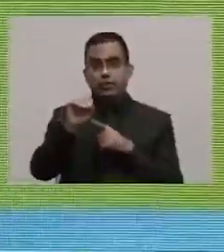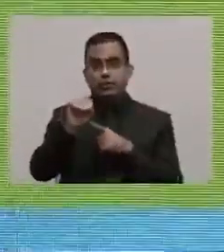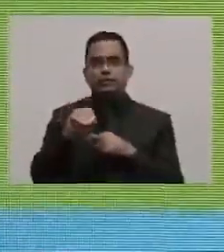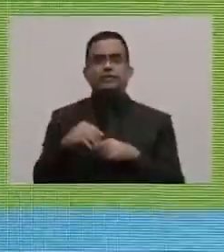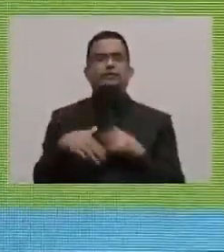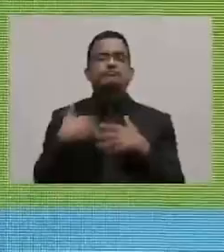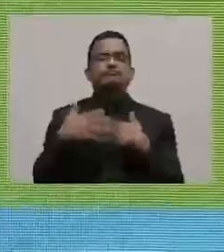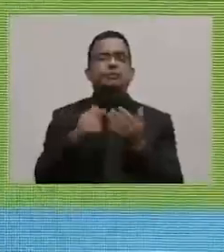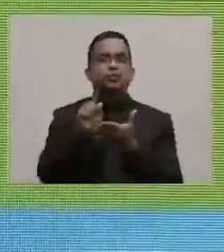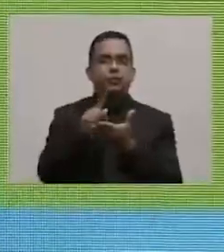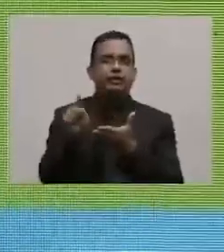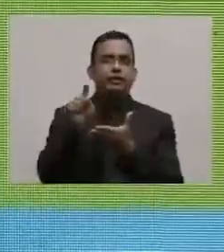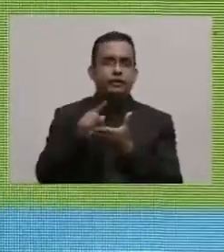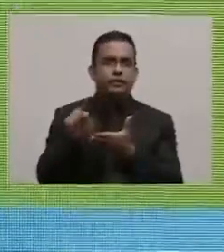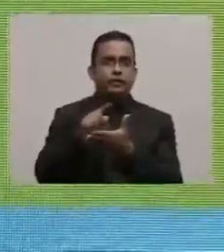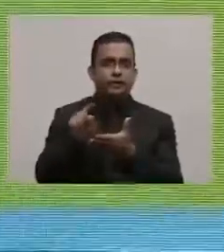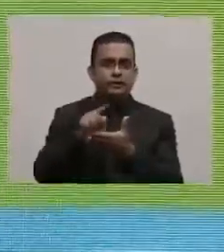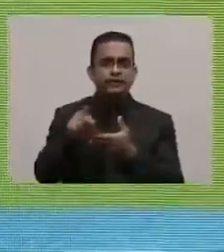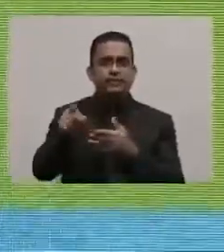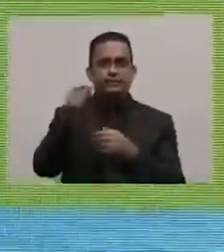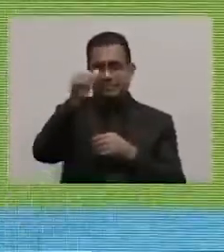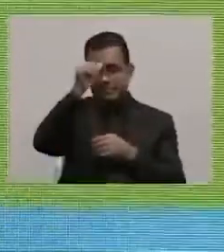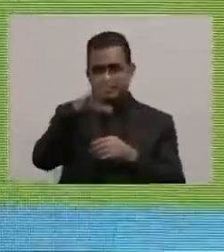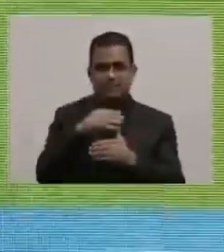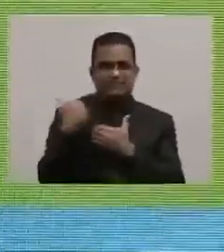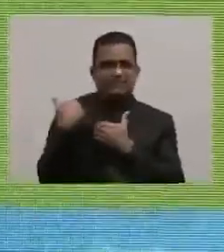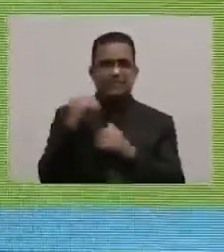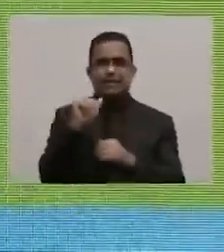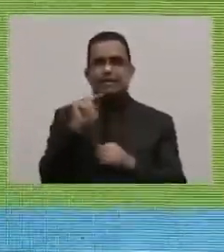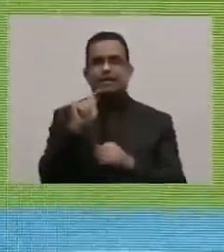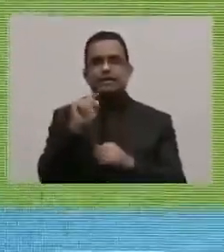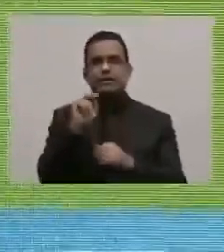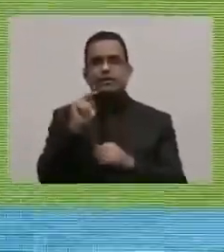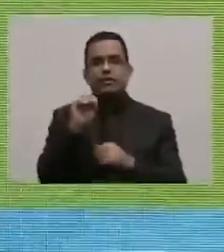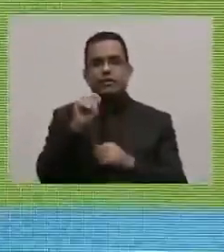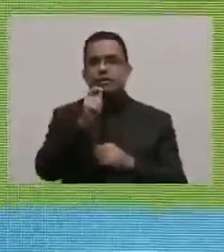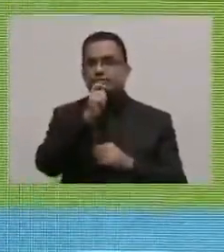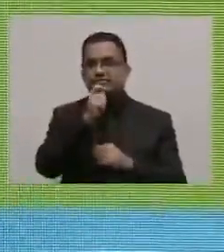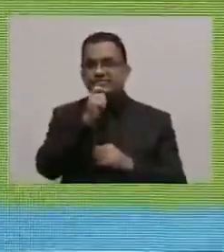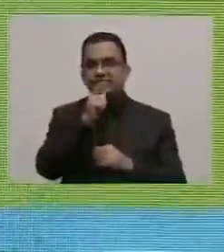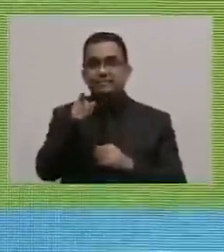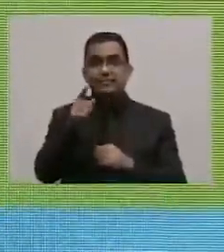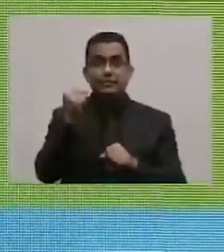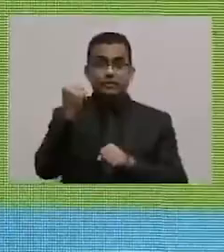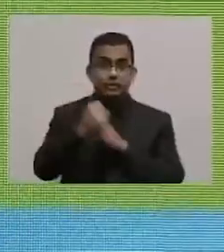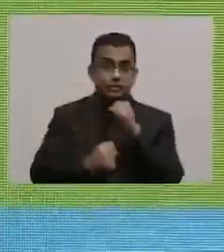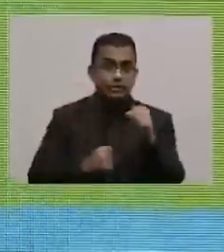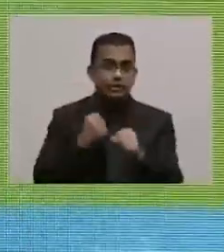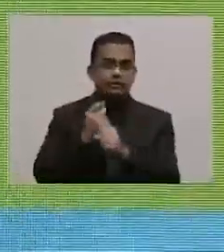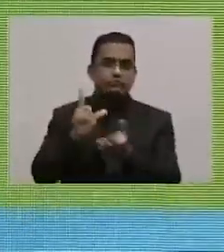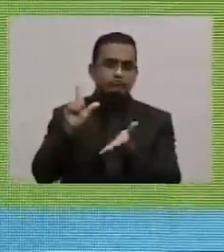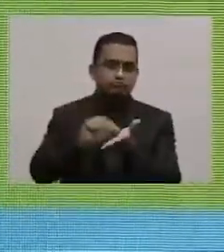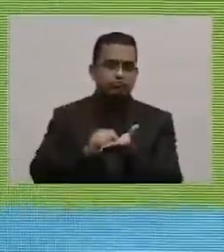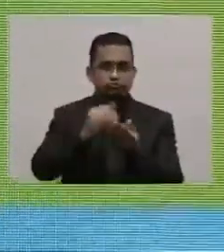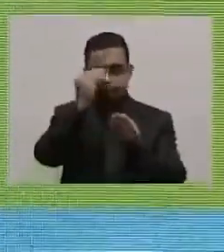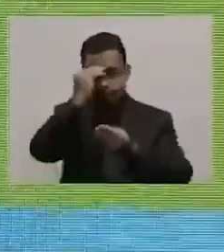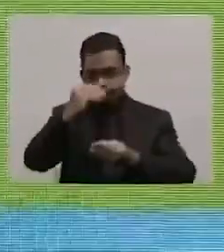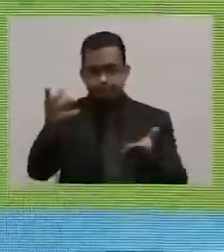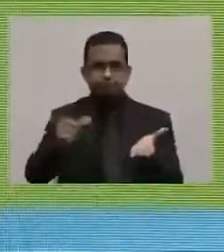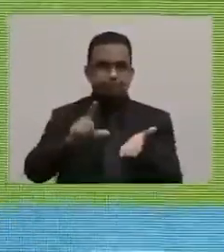que dirigía el académico Antonio María Pineda, que se dedicó durante ese año a la publicación de